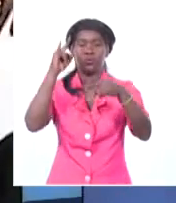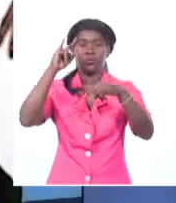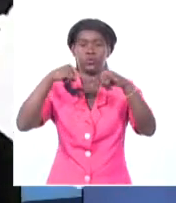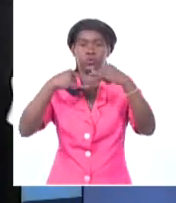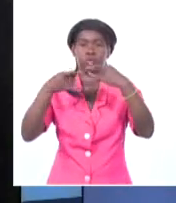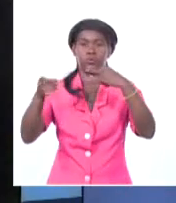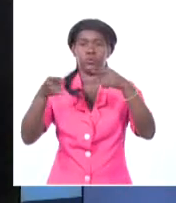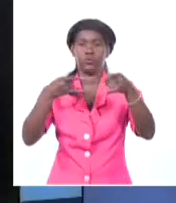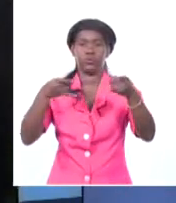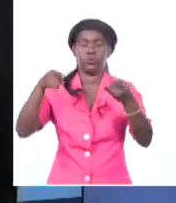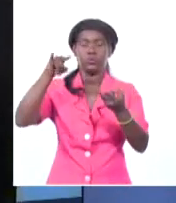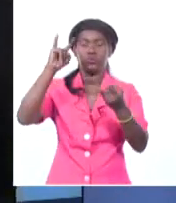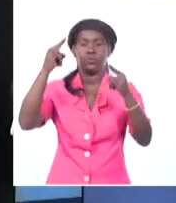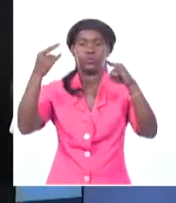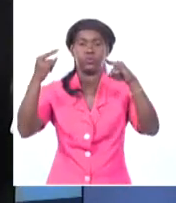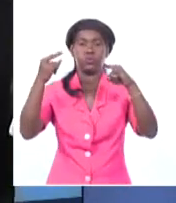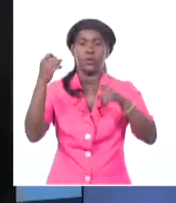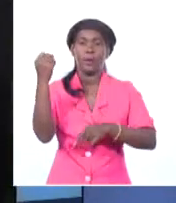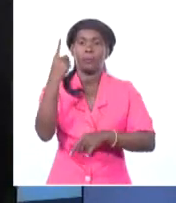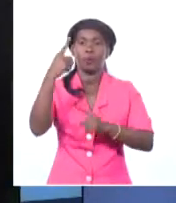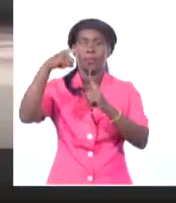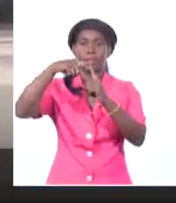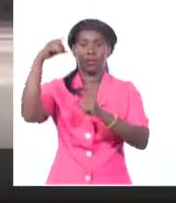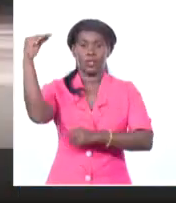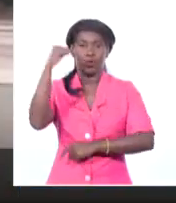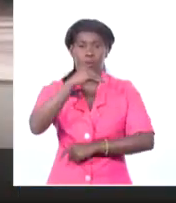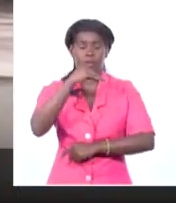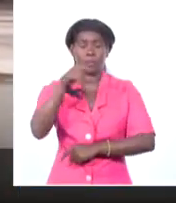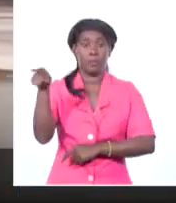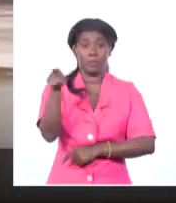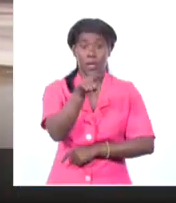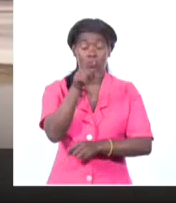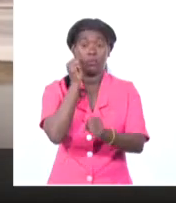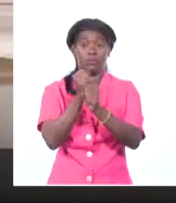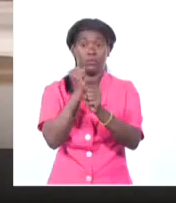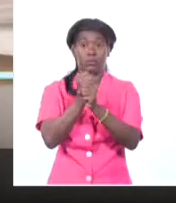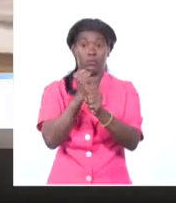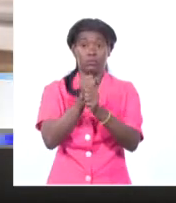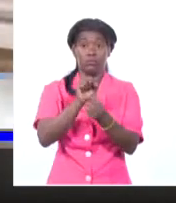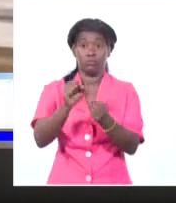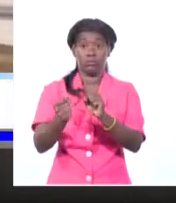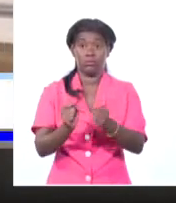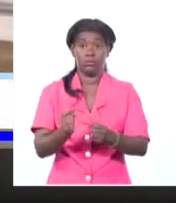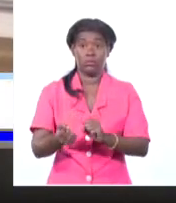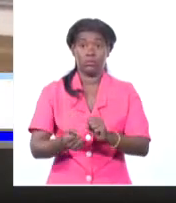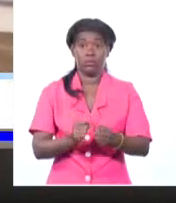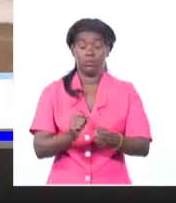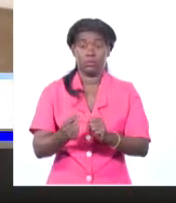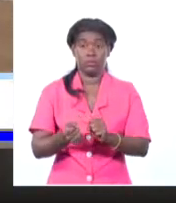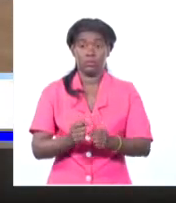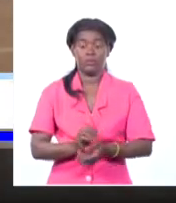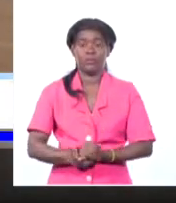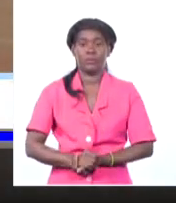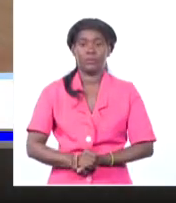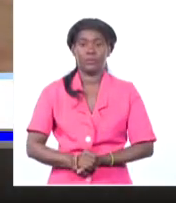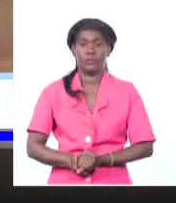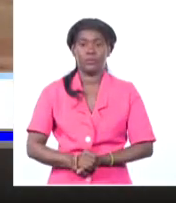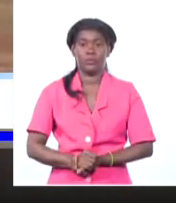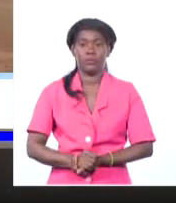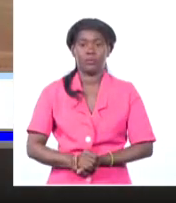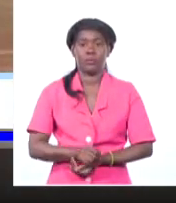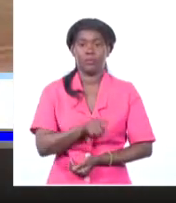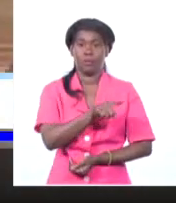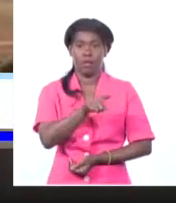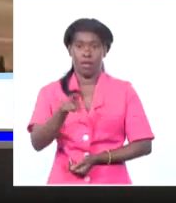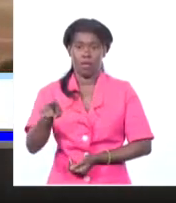de equipamiento de primera generación. Para el trabajo de los controladores fueron instaladas nuevas consolas con acceso a la